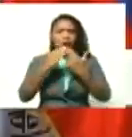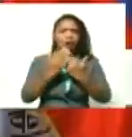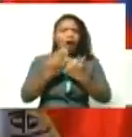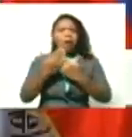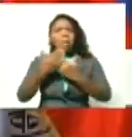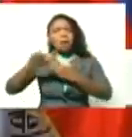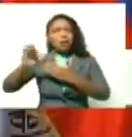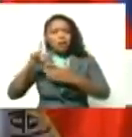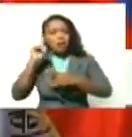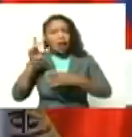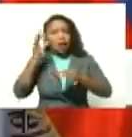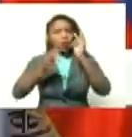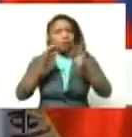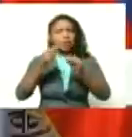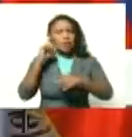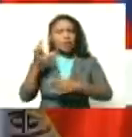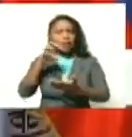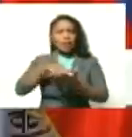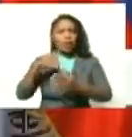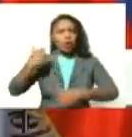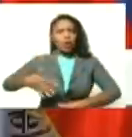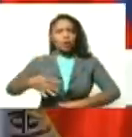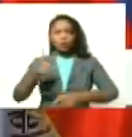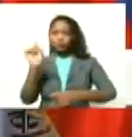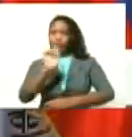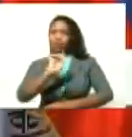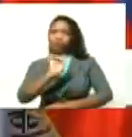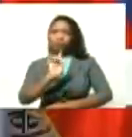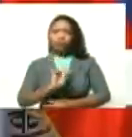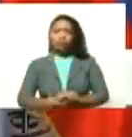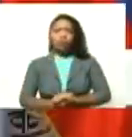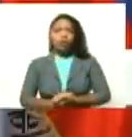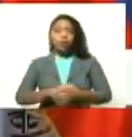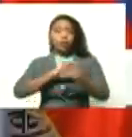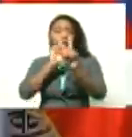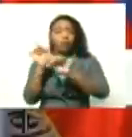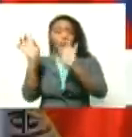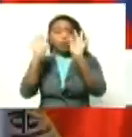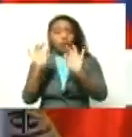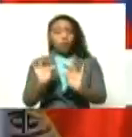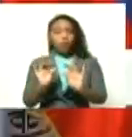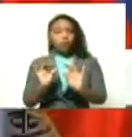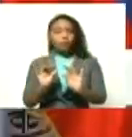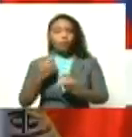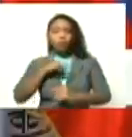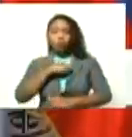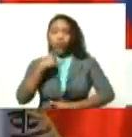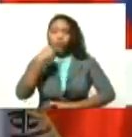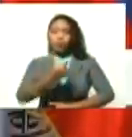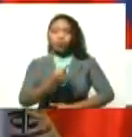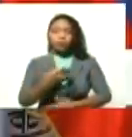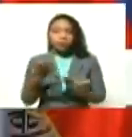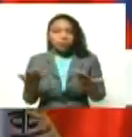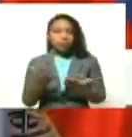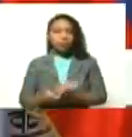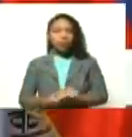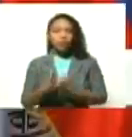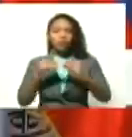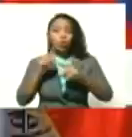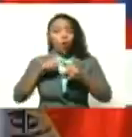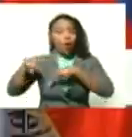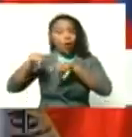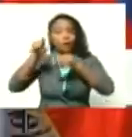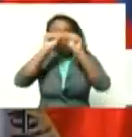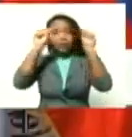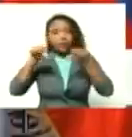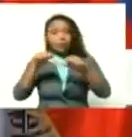implosionar el Estado de Derecho. Pues no. En tal sentido, hemos dicho que todo este sistema